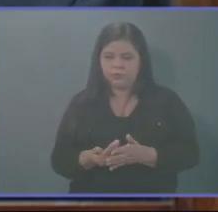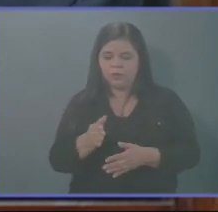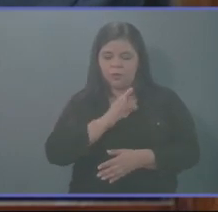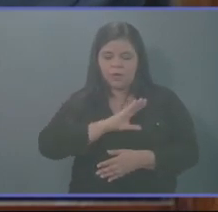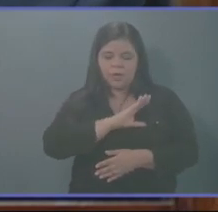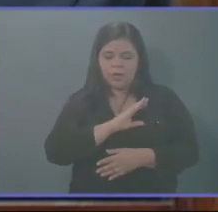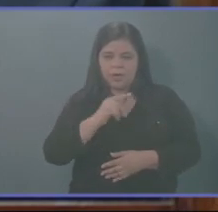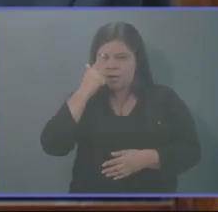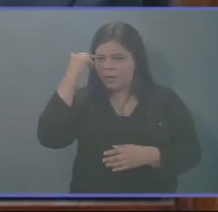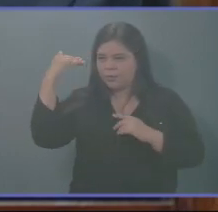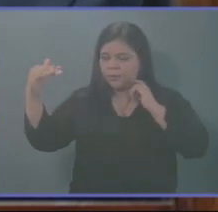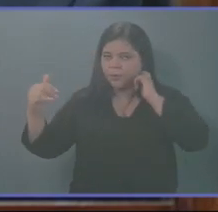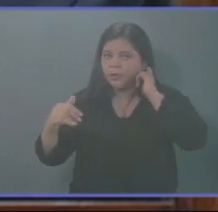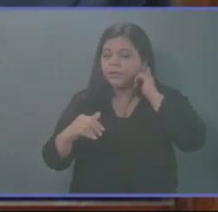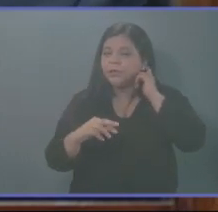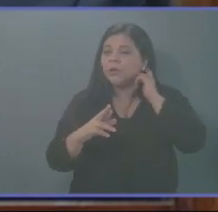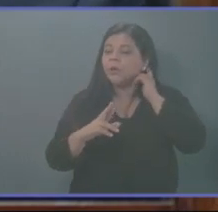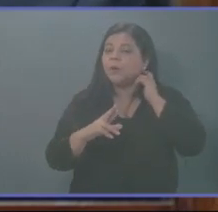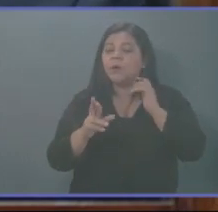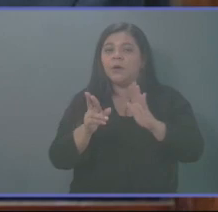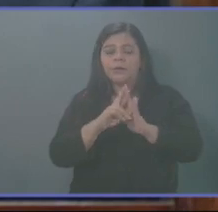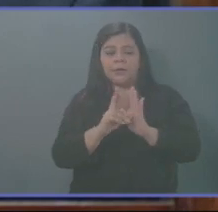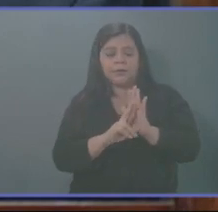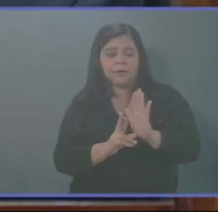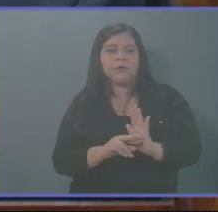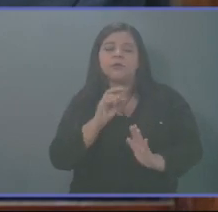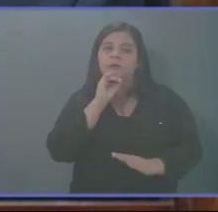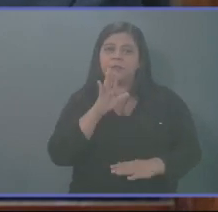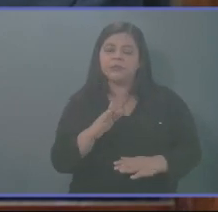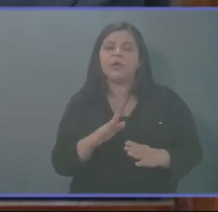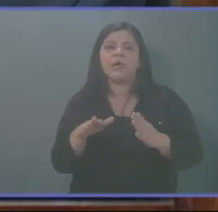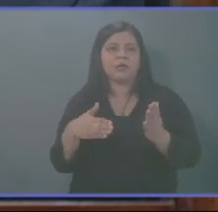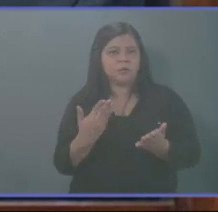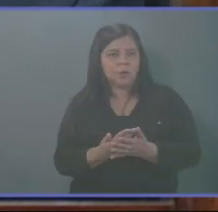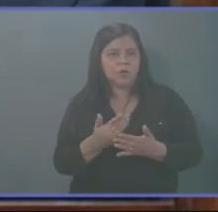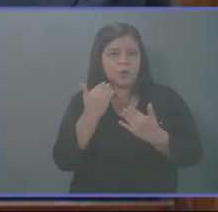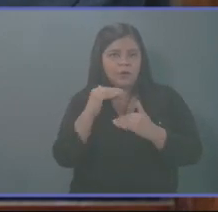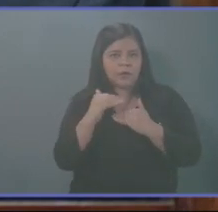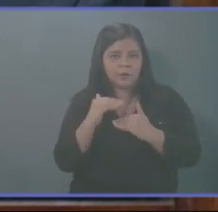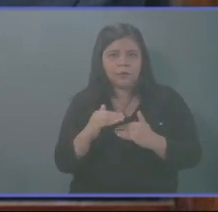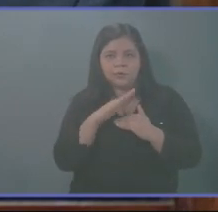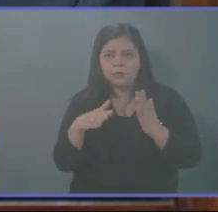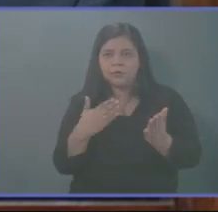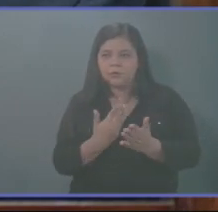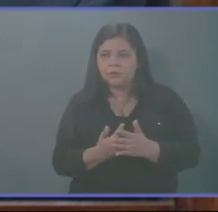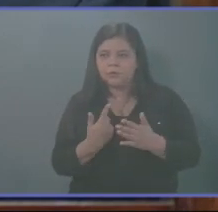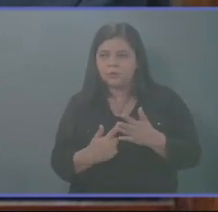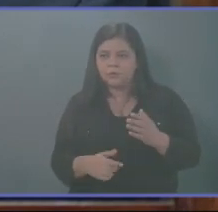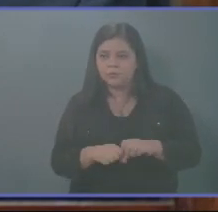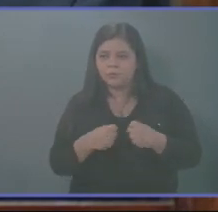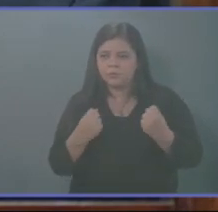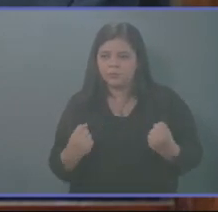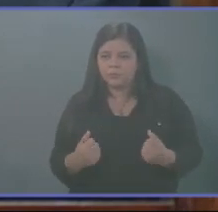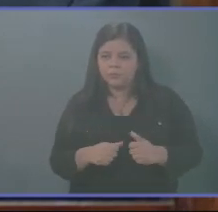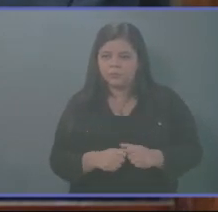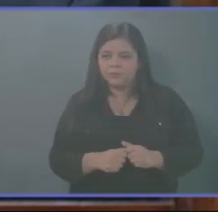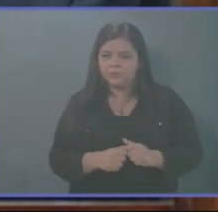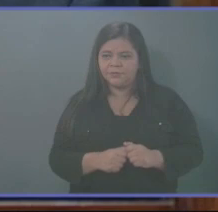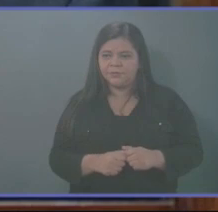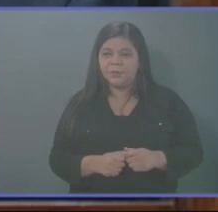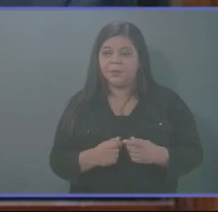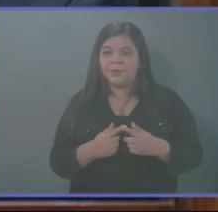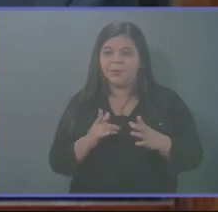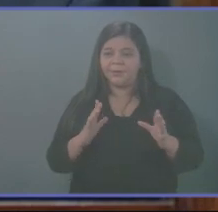político, religioso o gremial, es evidente que un límite al ejercicio de este derecho,